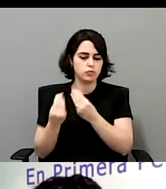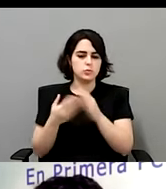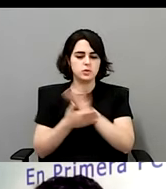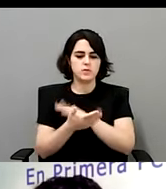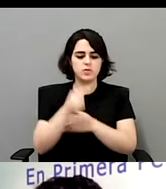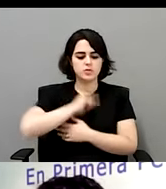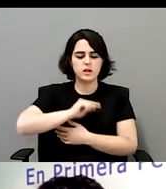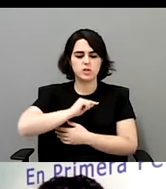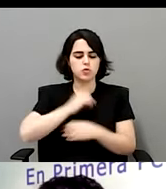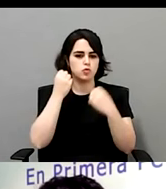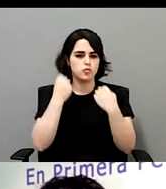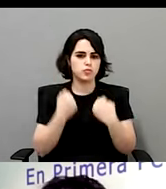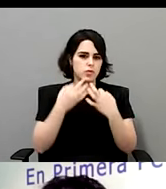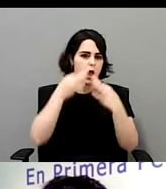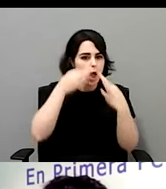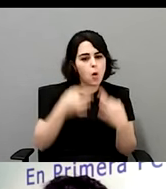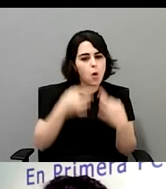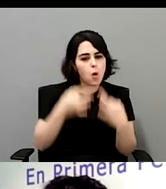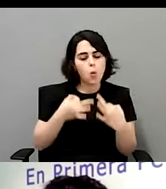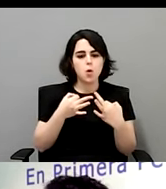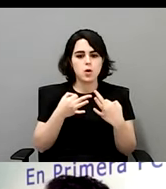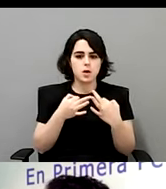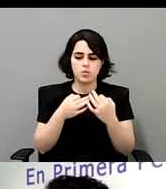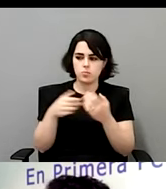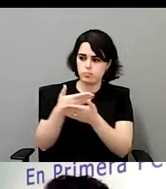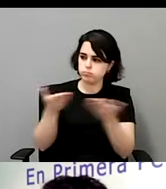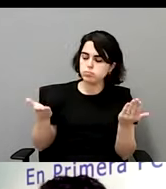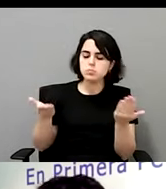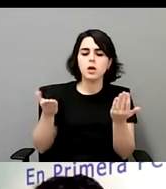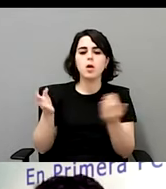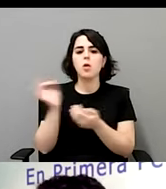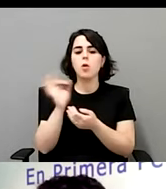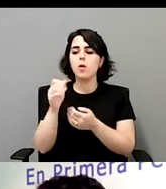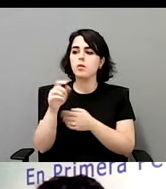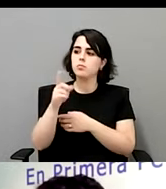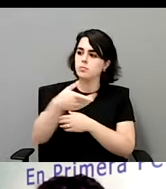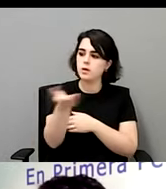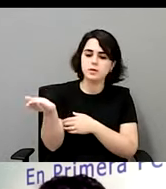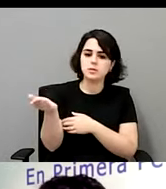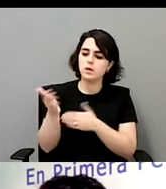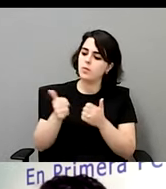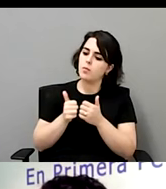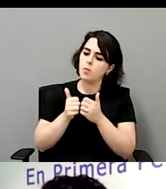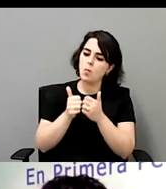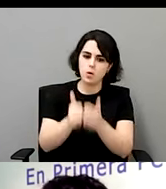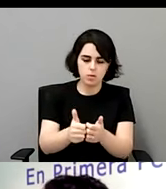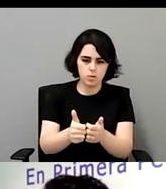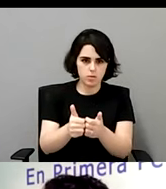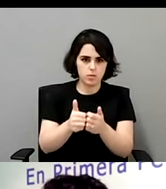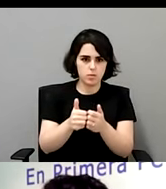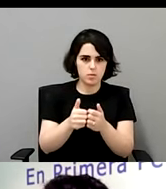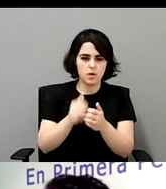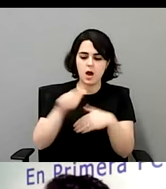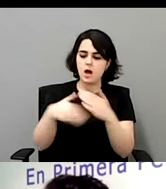segura estando con mi asistente personal o que ella me acompañe hasta el